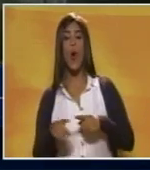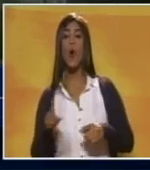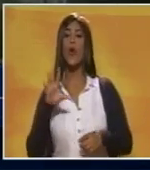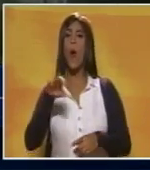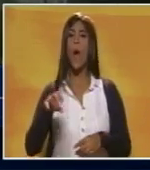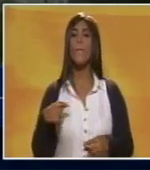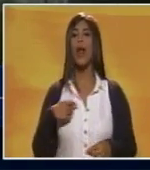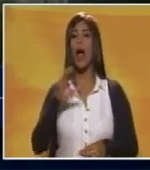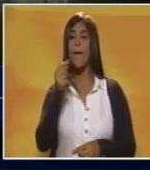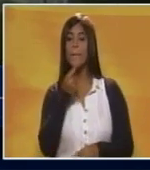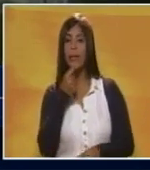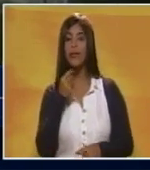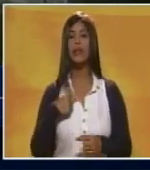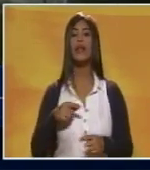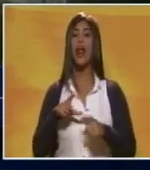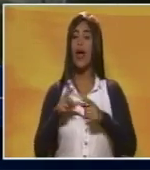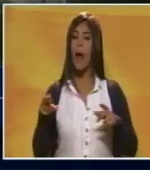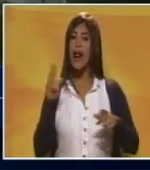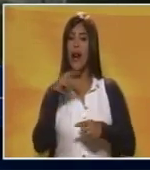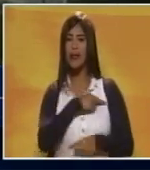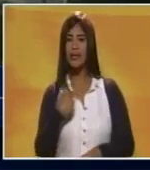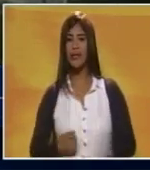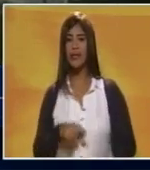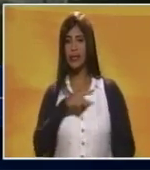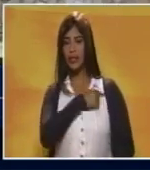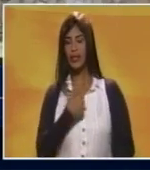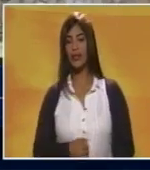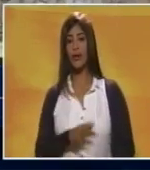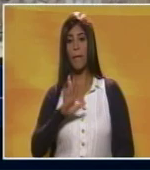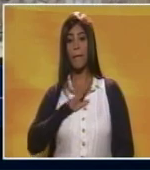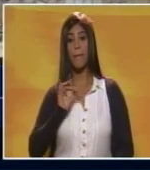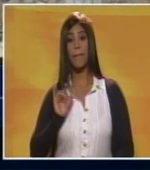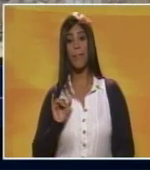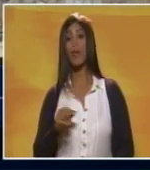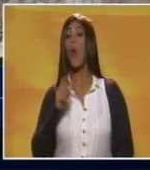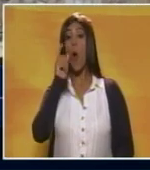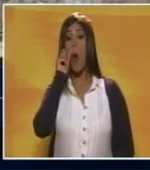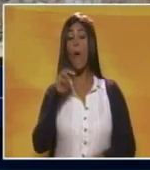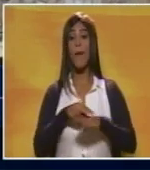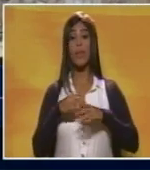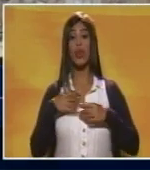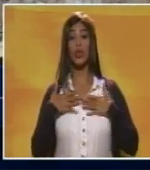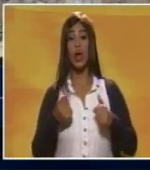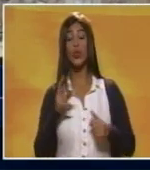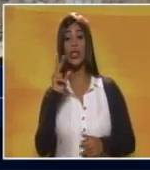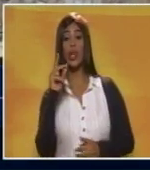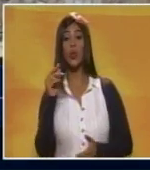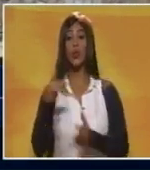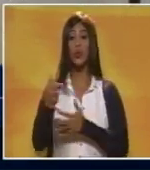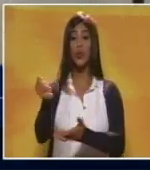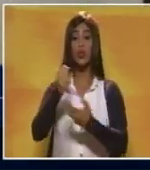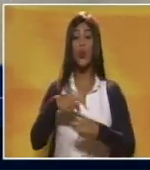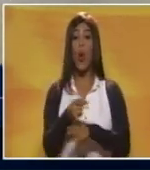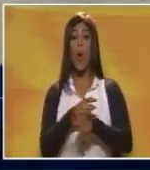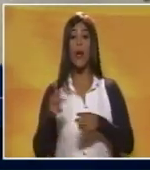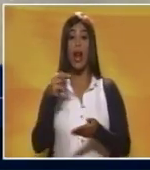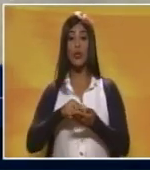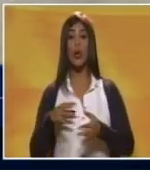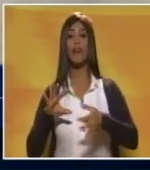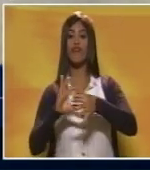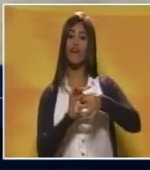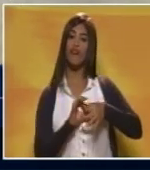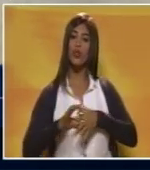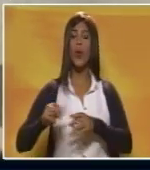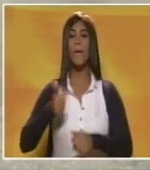adquisición directa de medicamentos a la República Popular China. Alvarado afirmó que con este segundo cargamento el gobierno nacional consolida los lazos